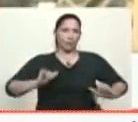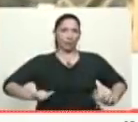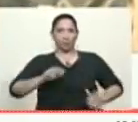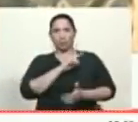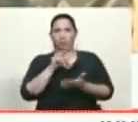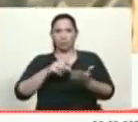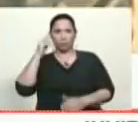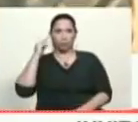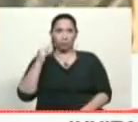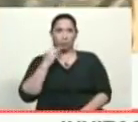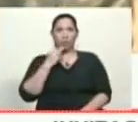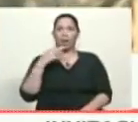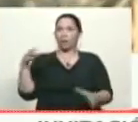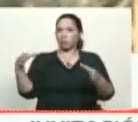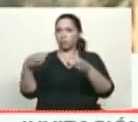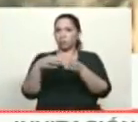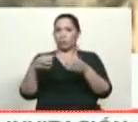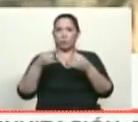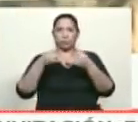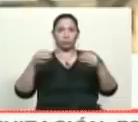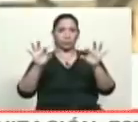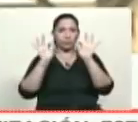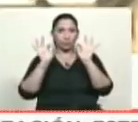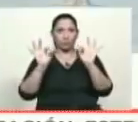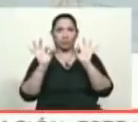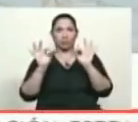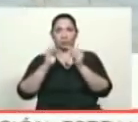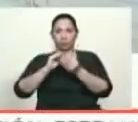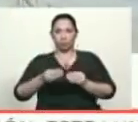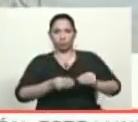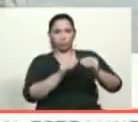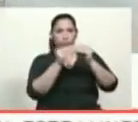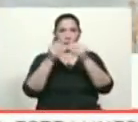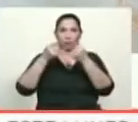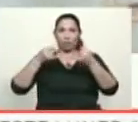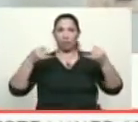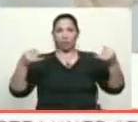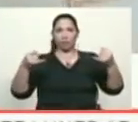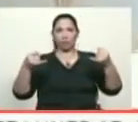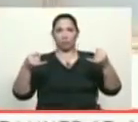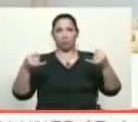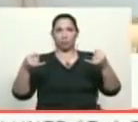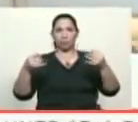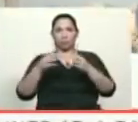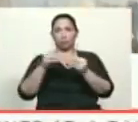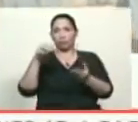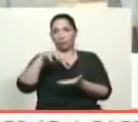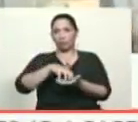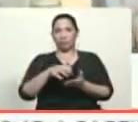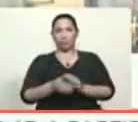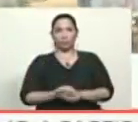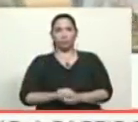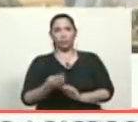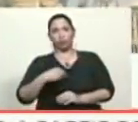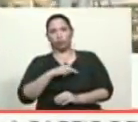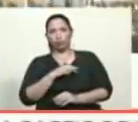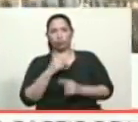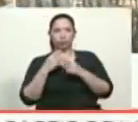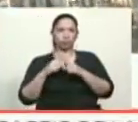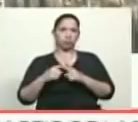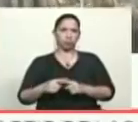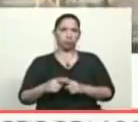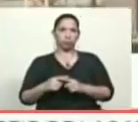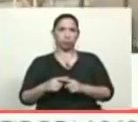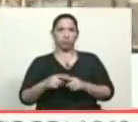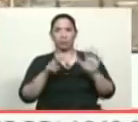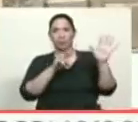con equipo especializado para restablecer la energía en nosotros. Calculamos trabajando fuertemente